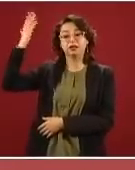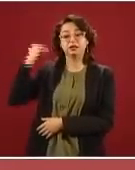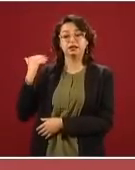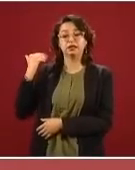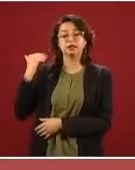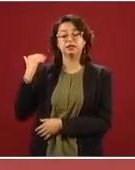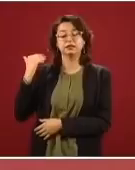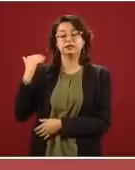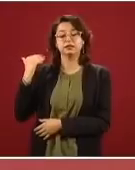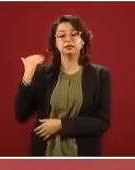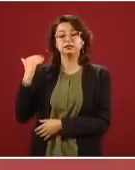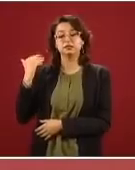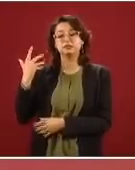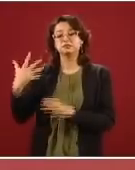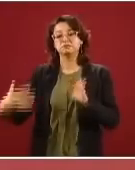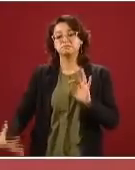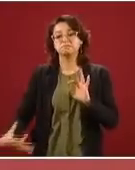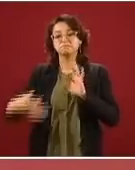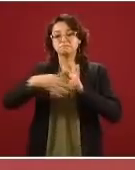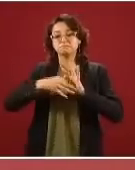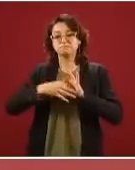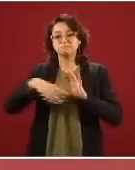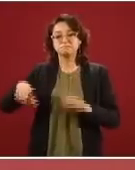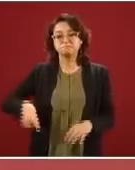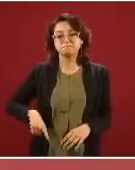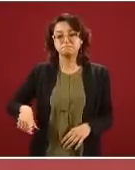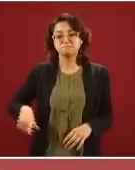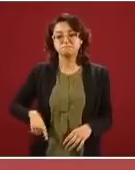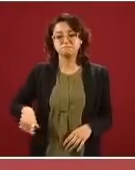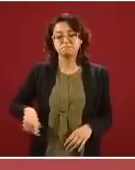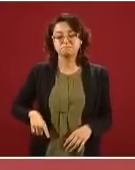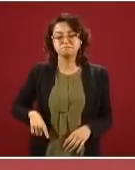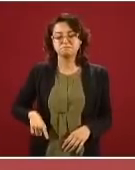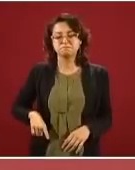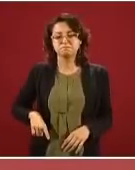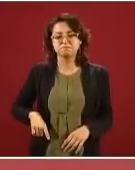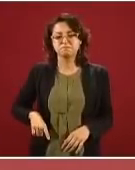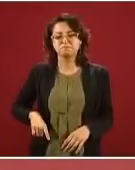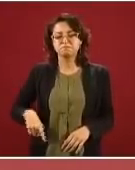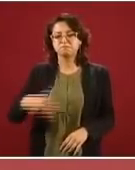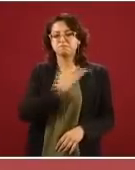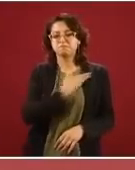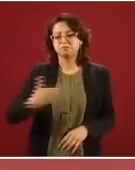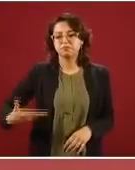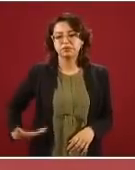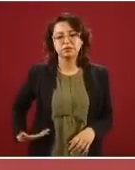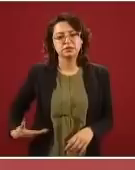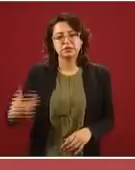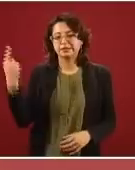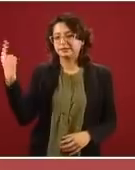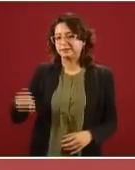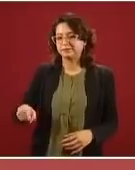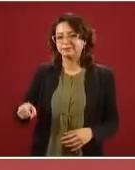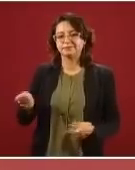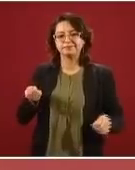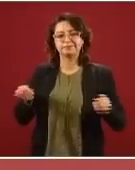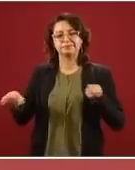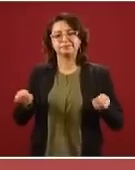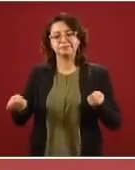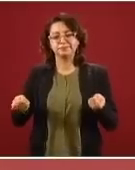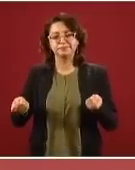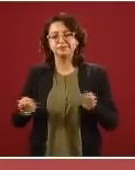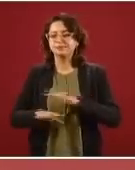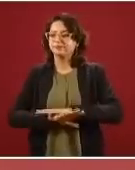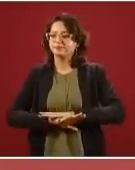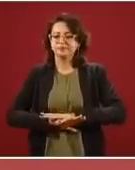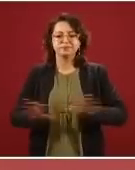que dependía esta institución del presidente de la República,